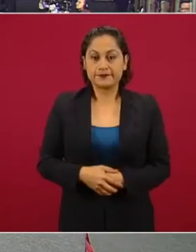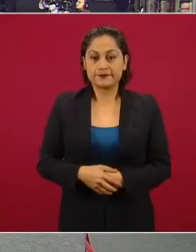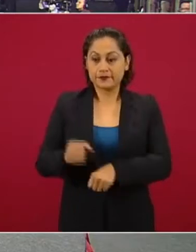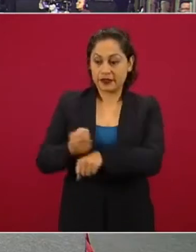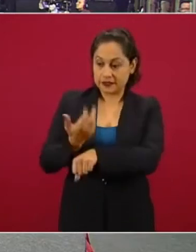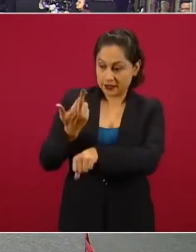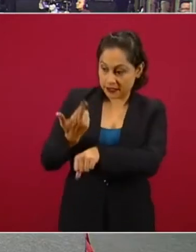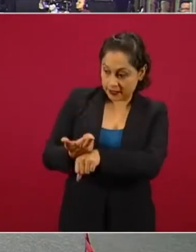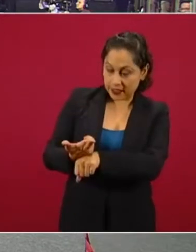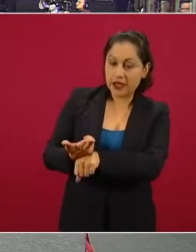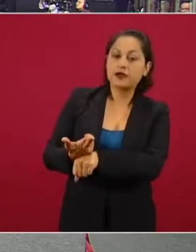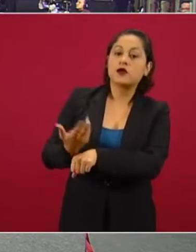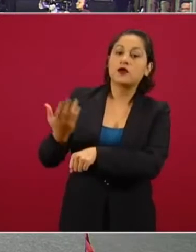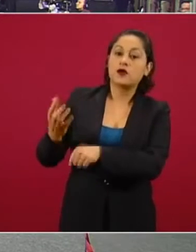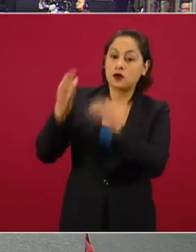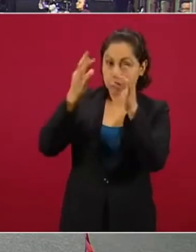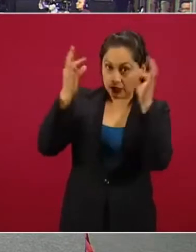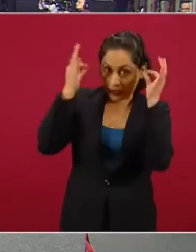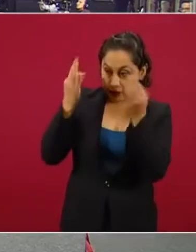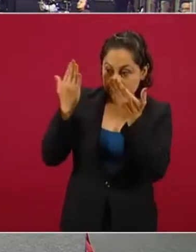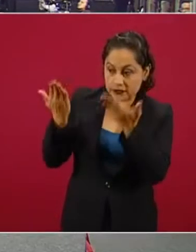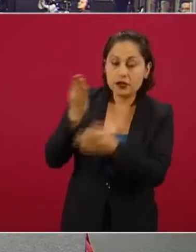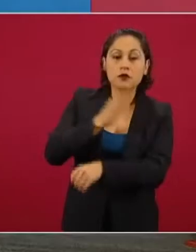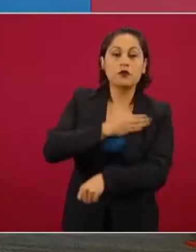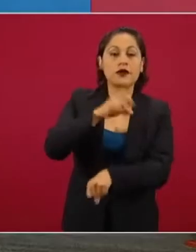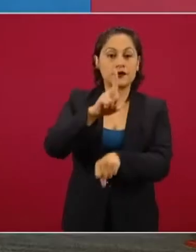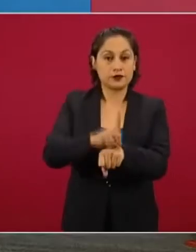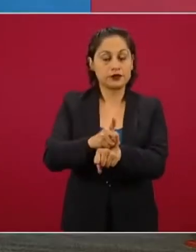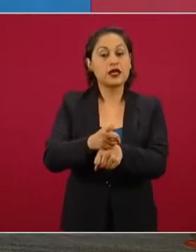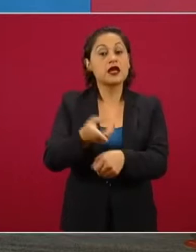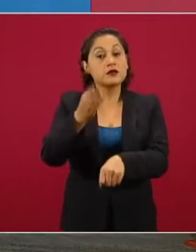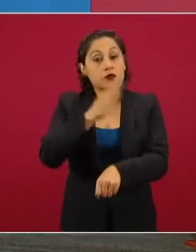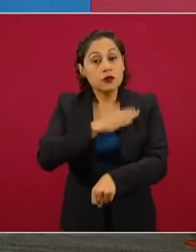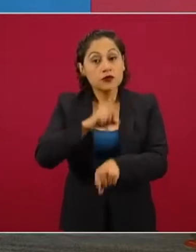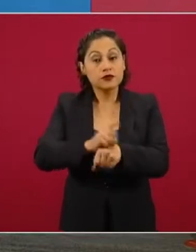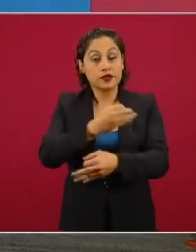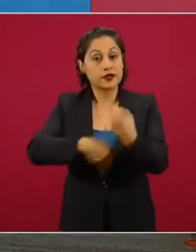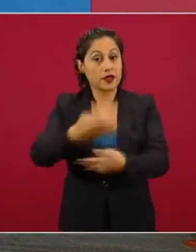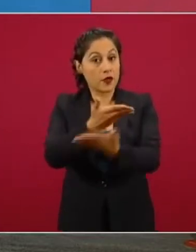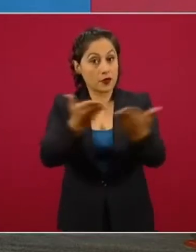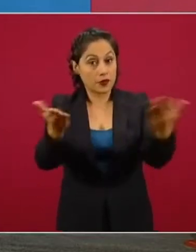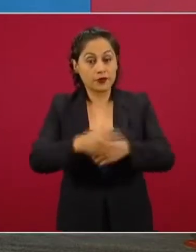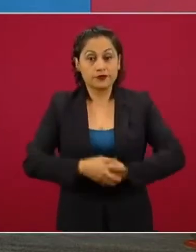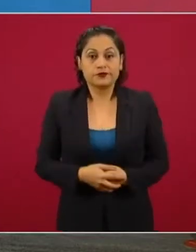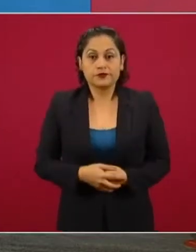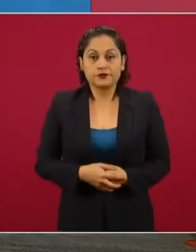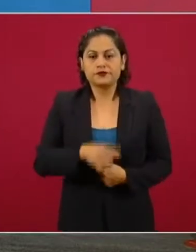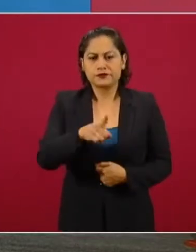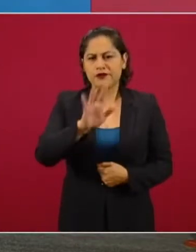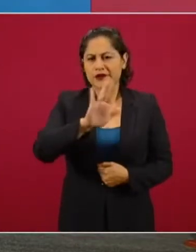Secretario, canciller, muy buenos días tengan todas y todos ustedes. Como ya es costumbre, los